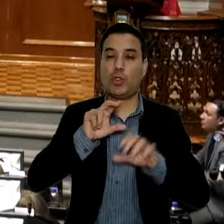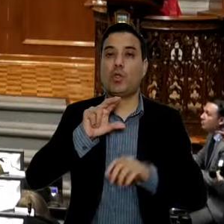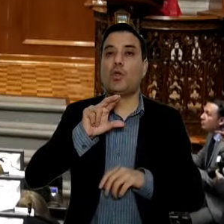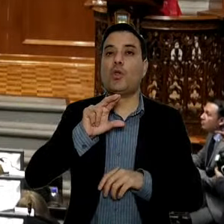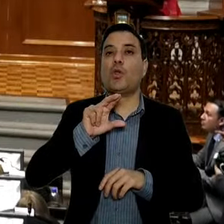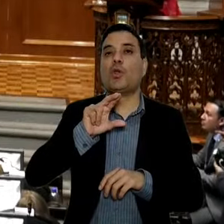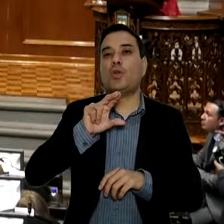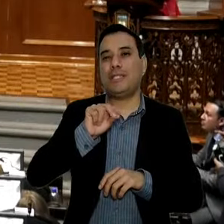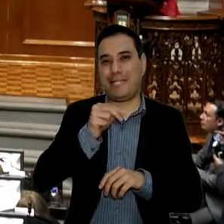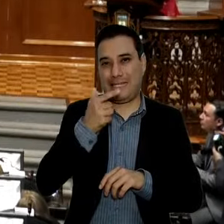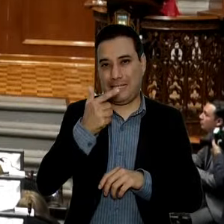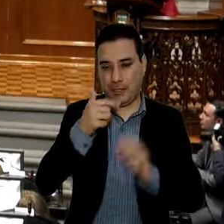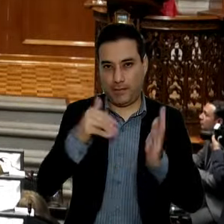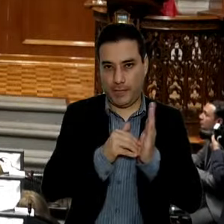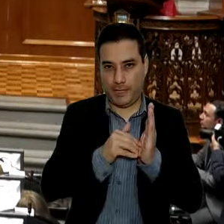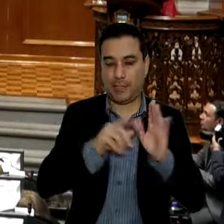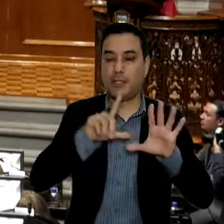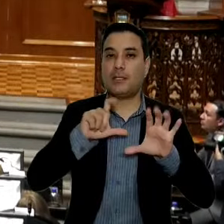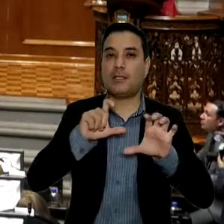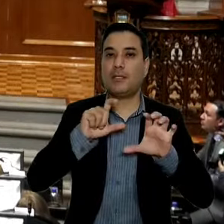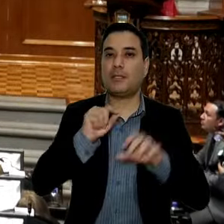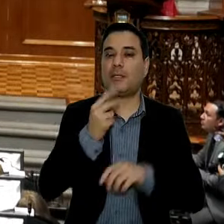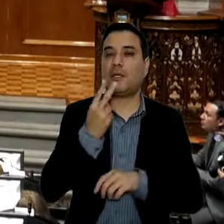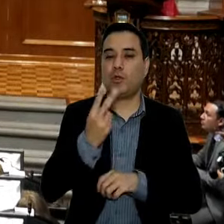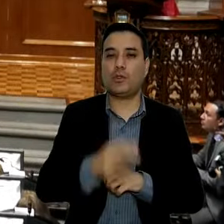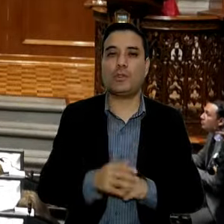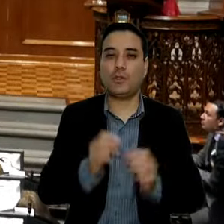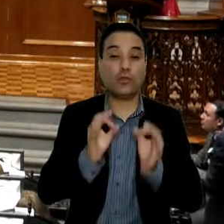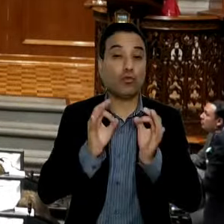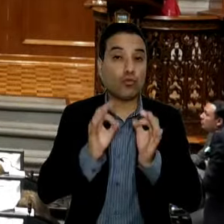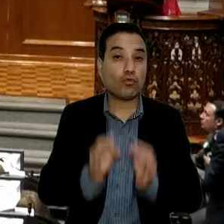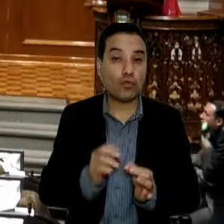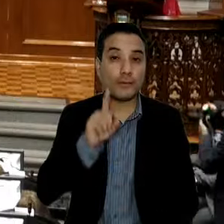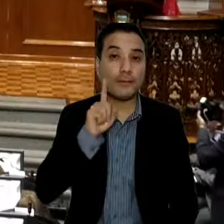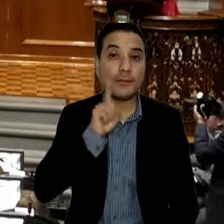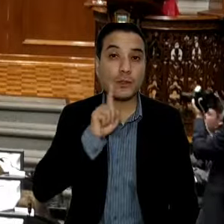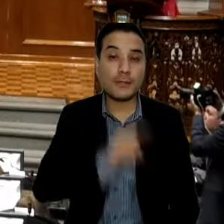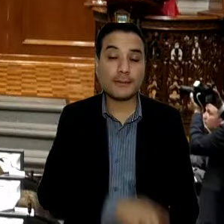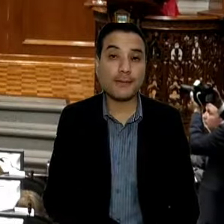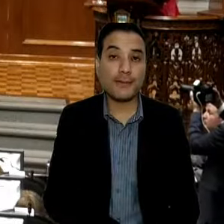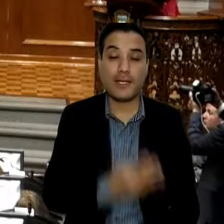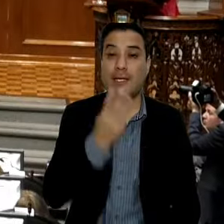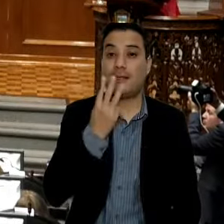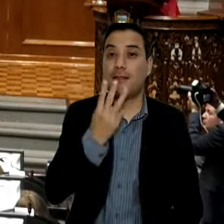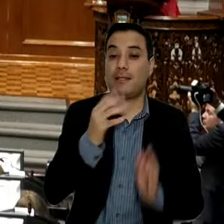3,887 772 son mujeres y